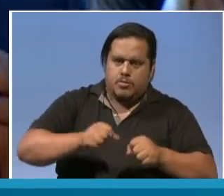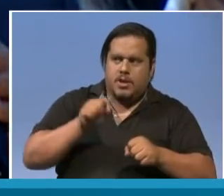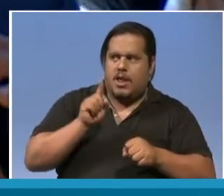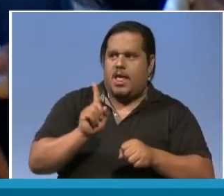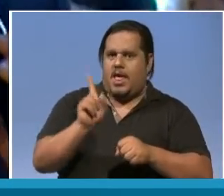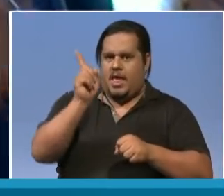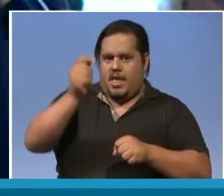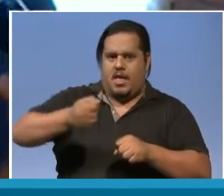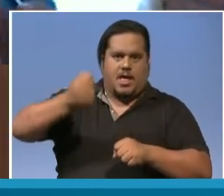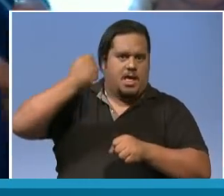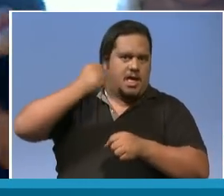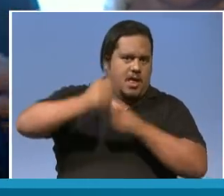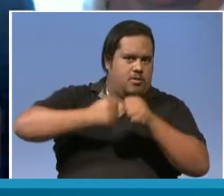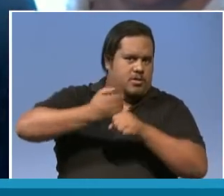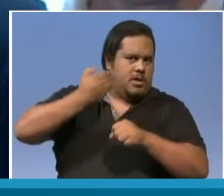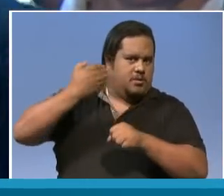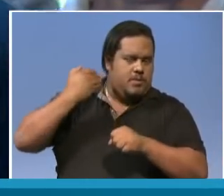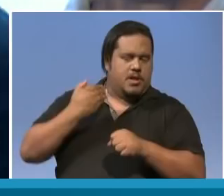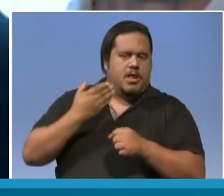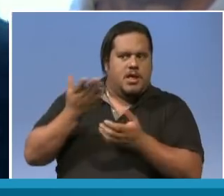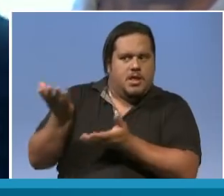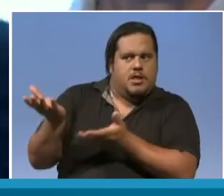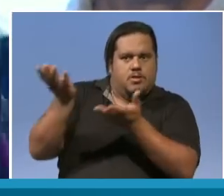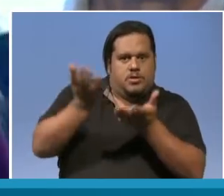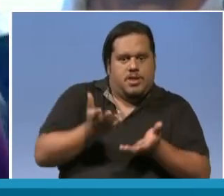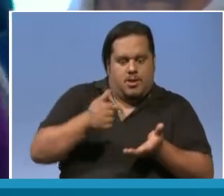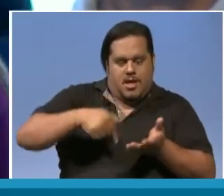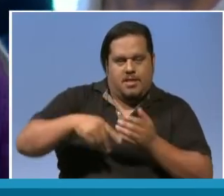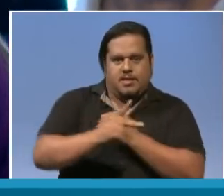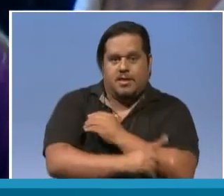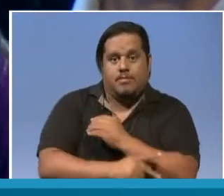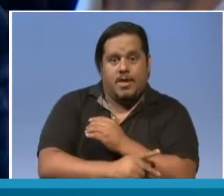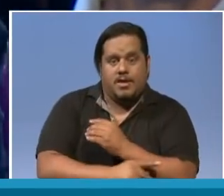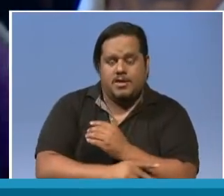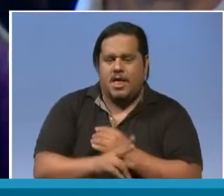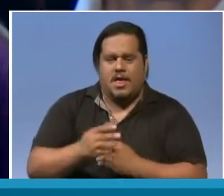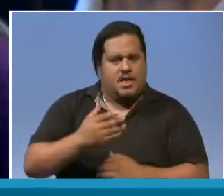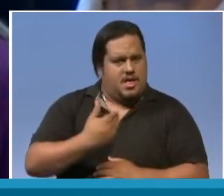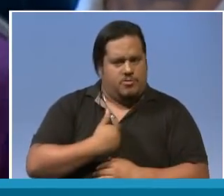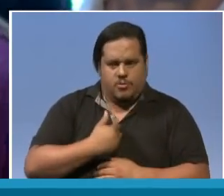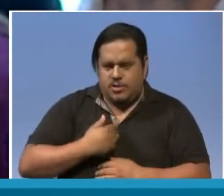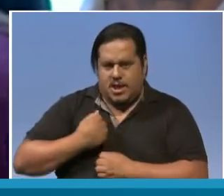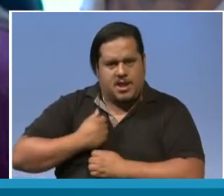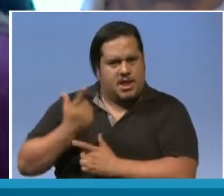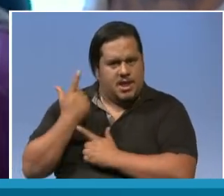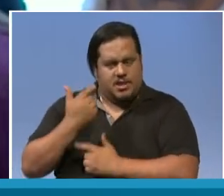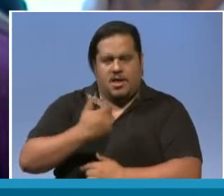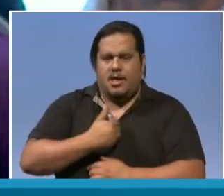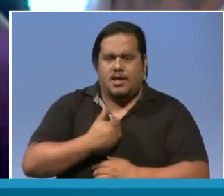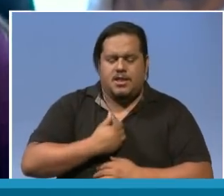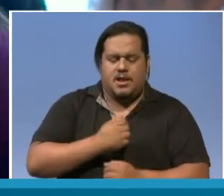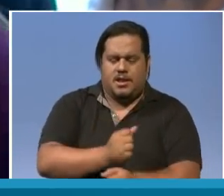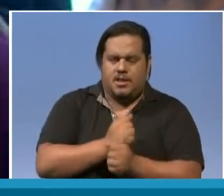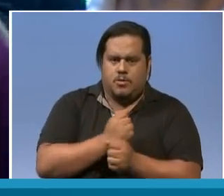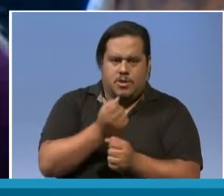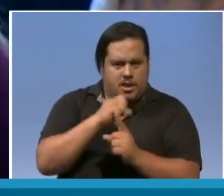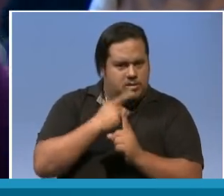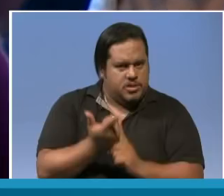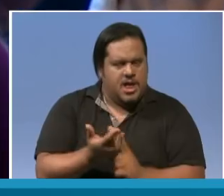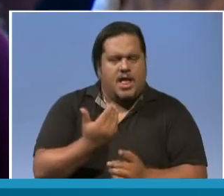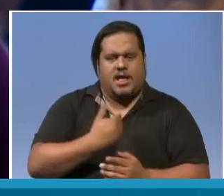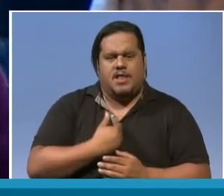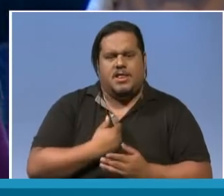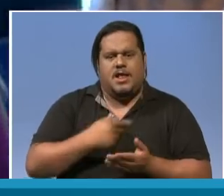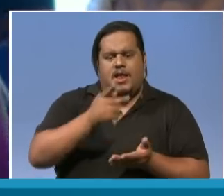y nos heredaron este maravilloso país, que no tiene ejército, que tiene seguridad social, que tiene un sistema de parques